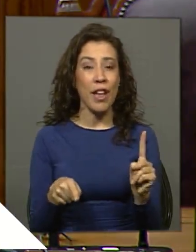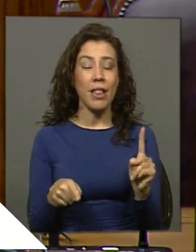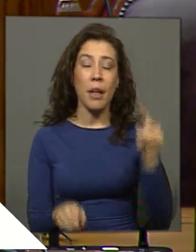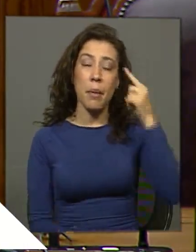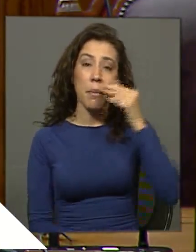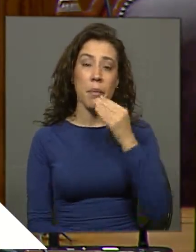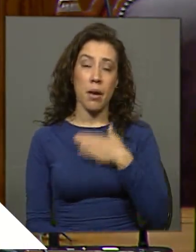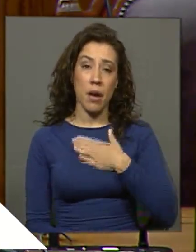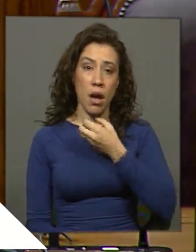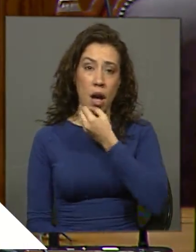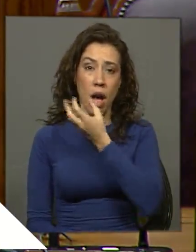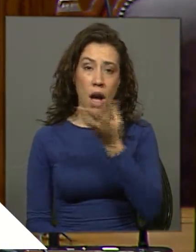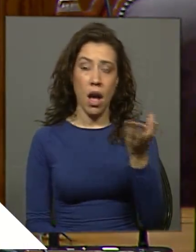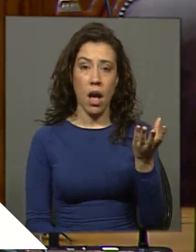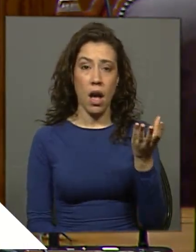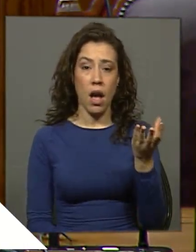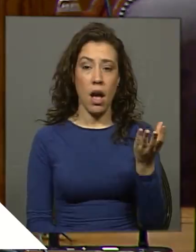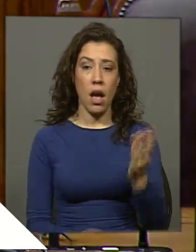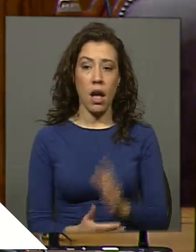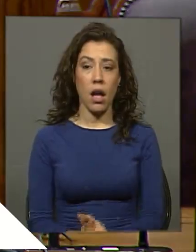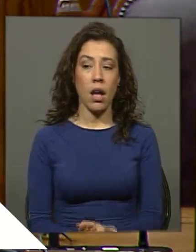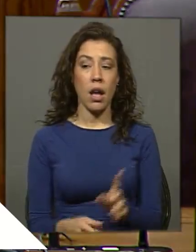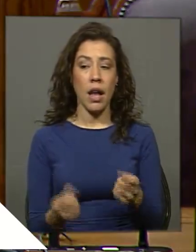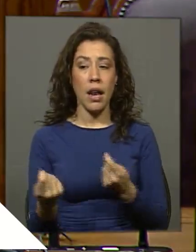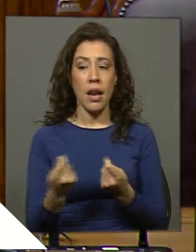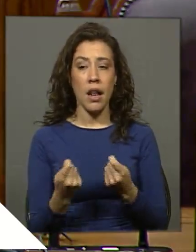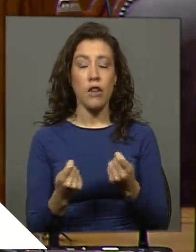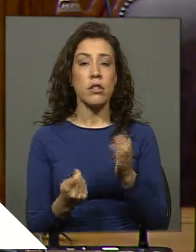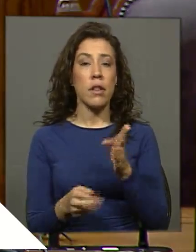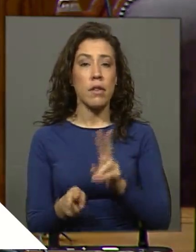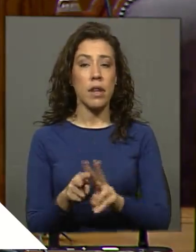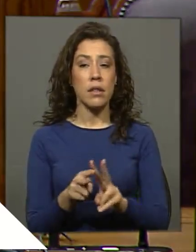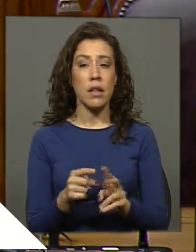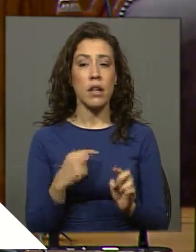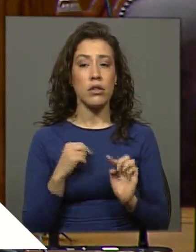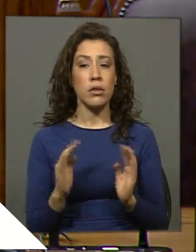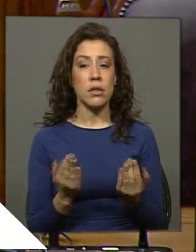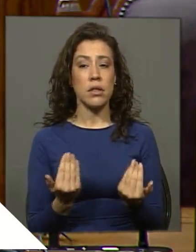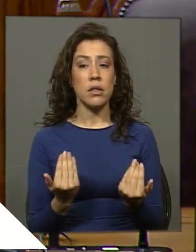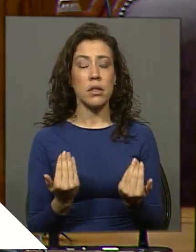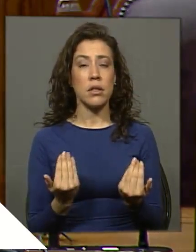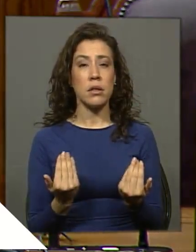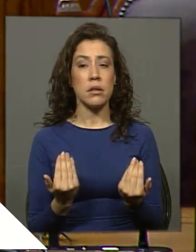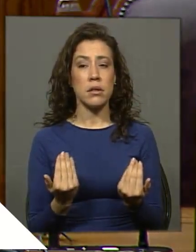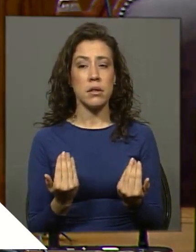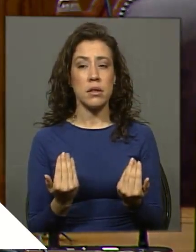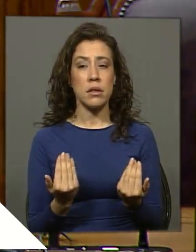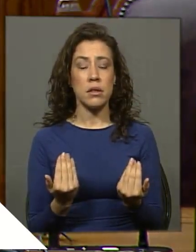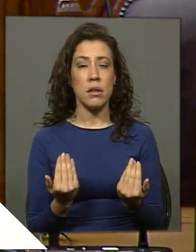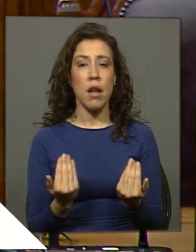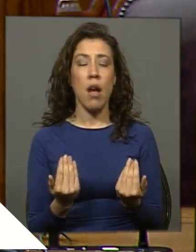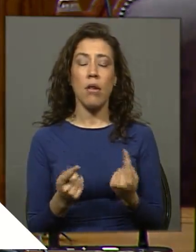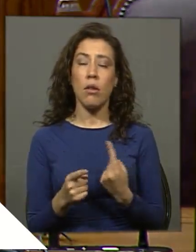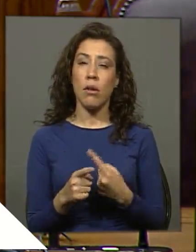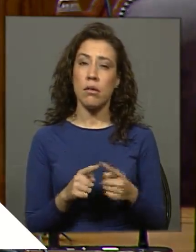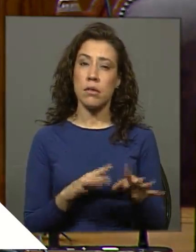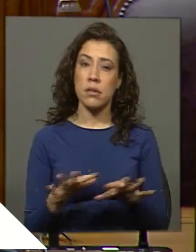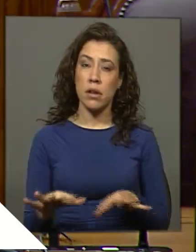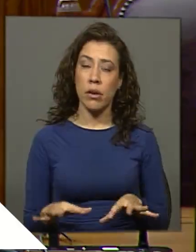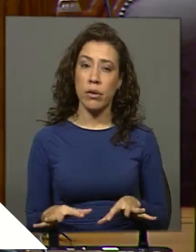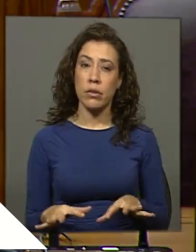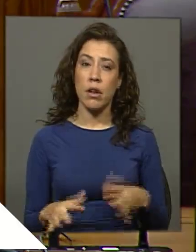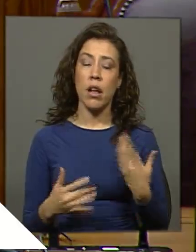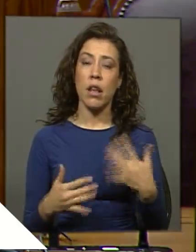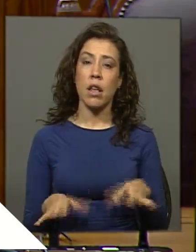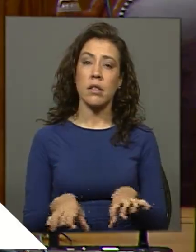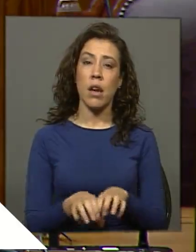también quiero decir que esa negociación está por hacerse yo no esperaría un marco distinto al que ha sido